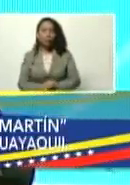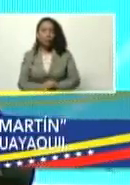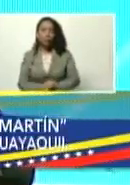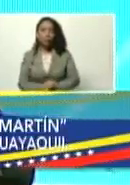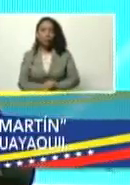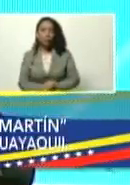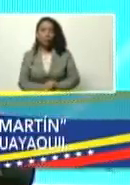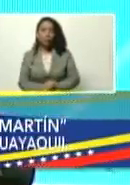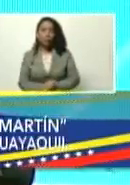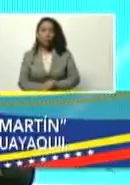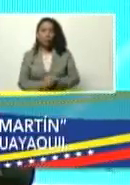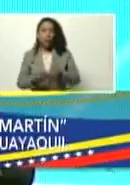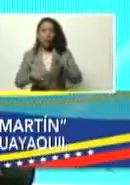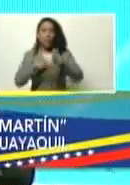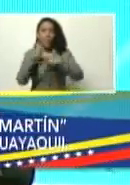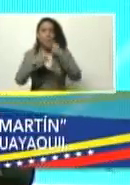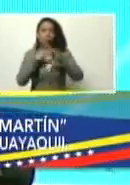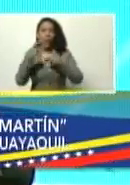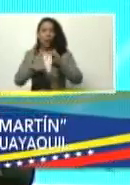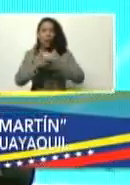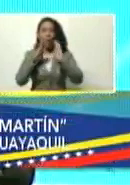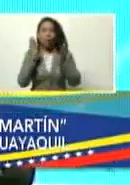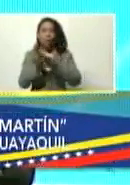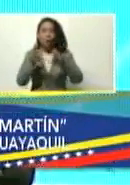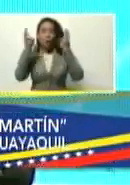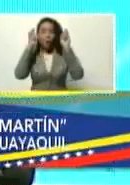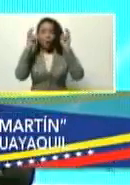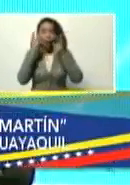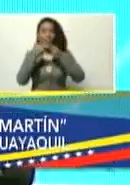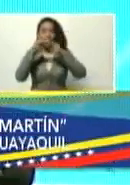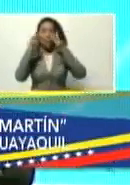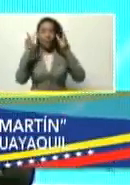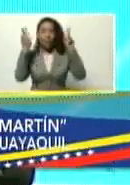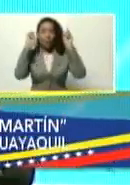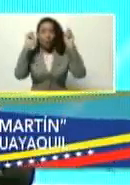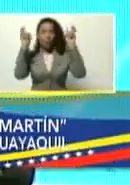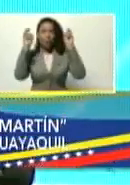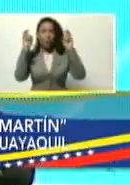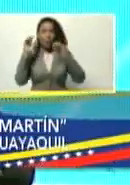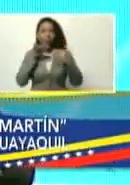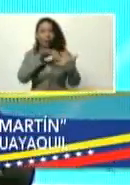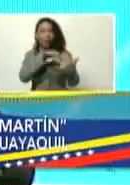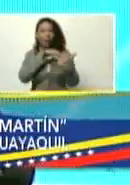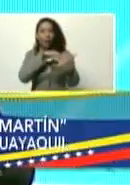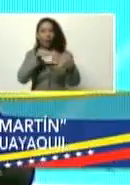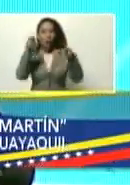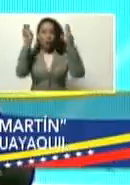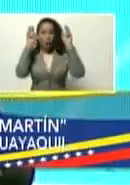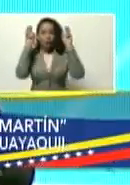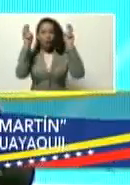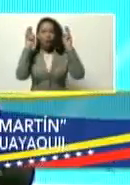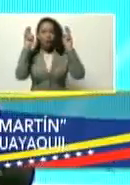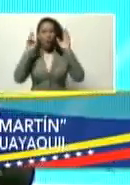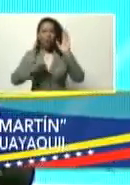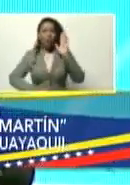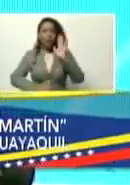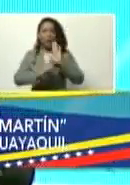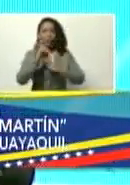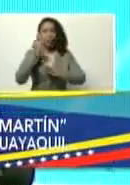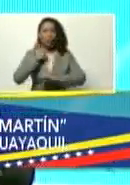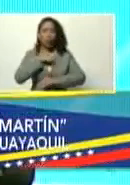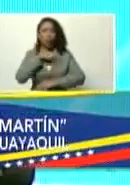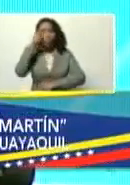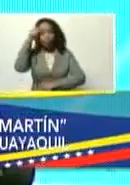de la geopolítica mundial, los temas de la paz, los temas de la guerra, los temas del desarrollo de